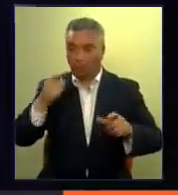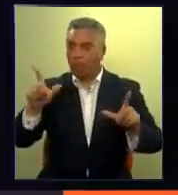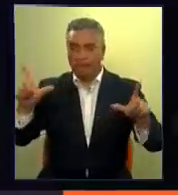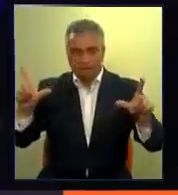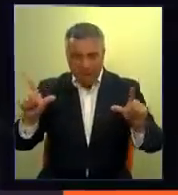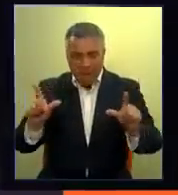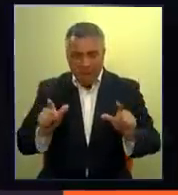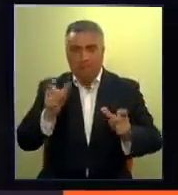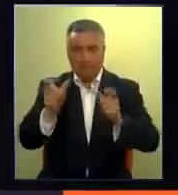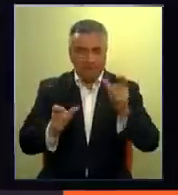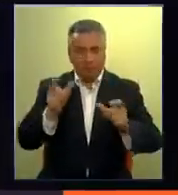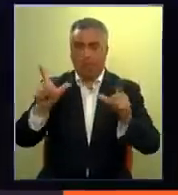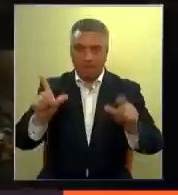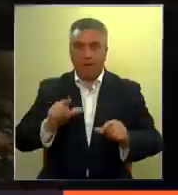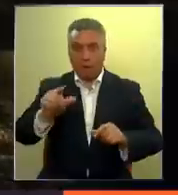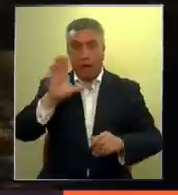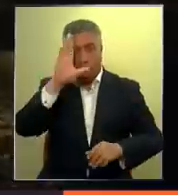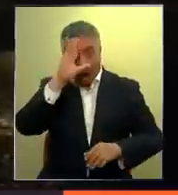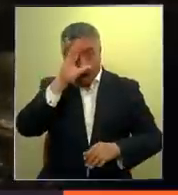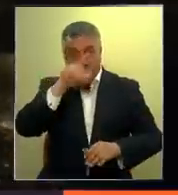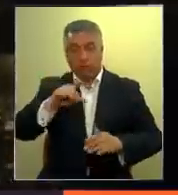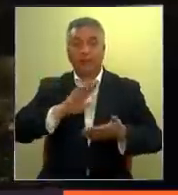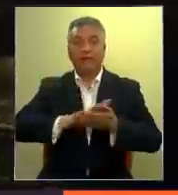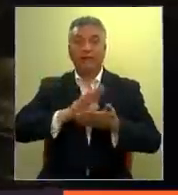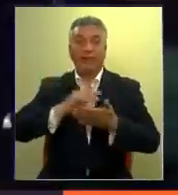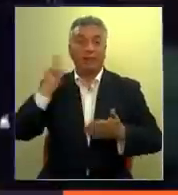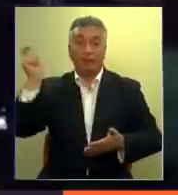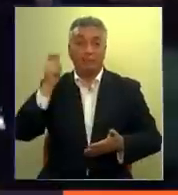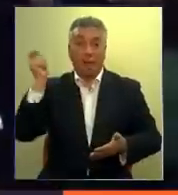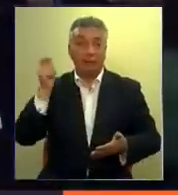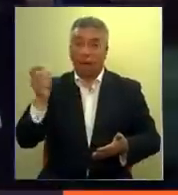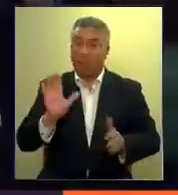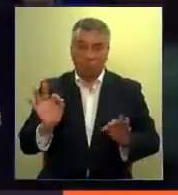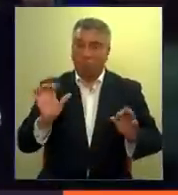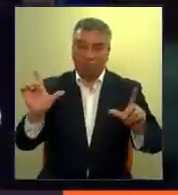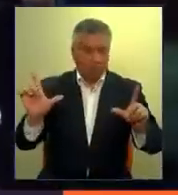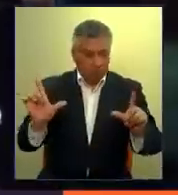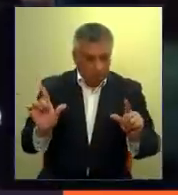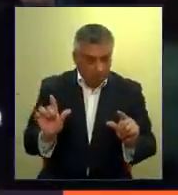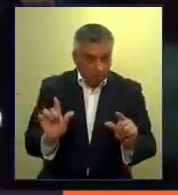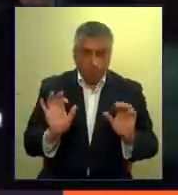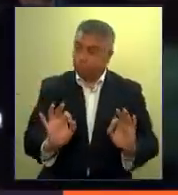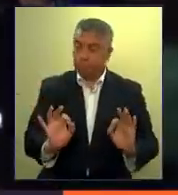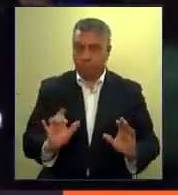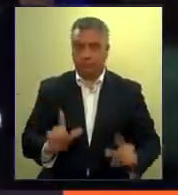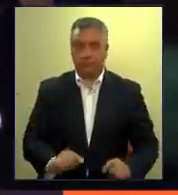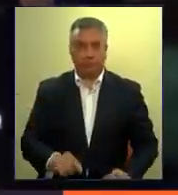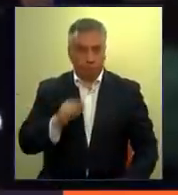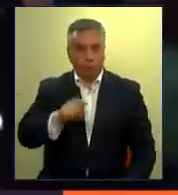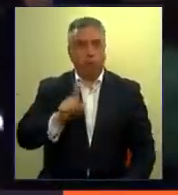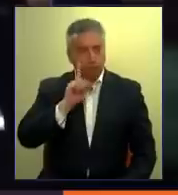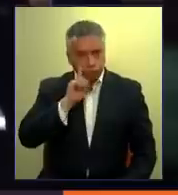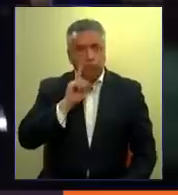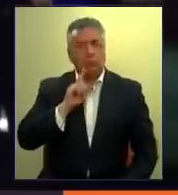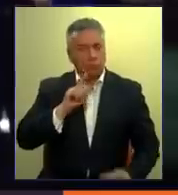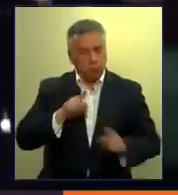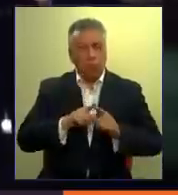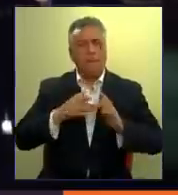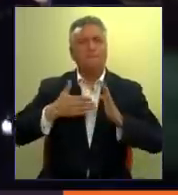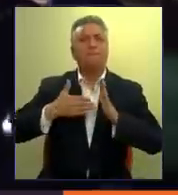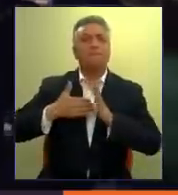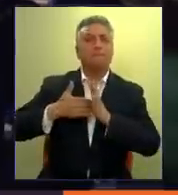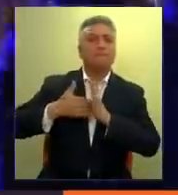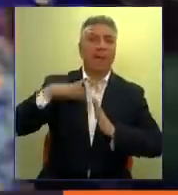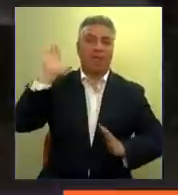personas y en las noches de fiestas patrias no fue diferente. Y la verdad es que se registra un buen comportamiento de la comunidad en general.